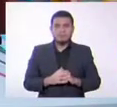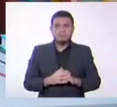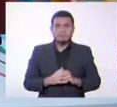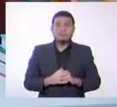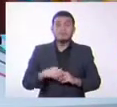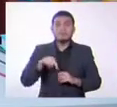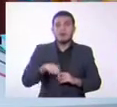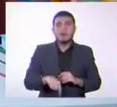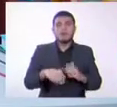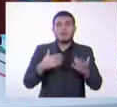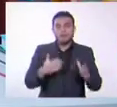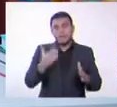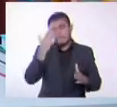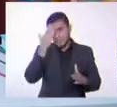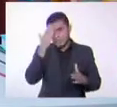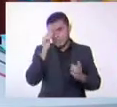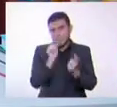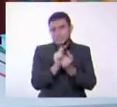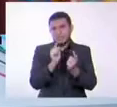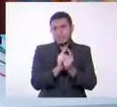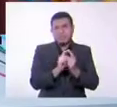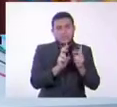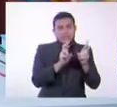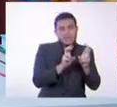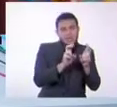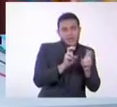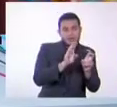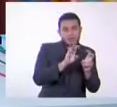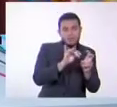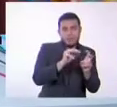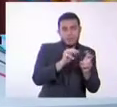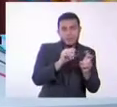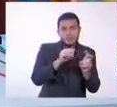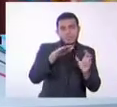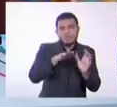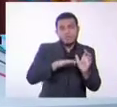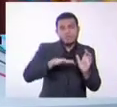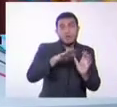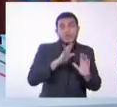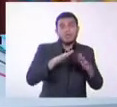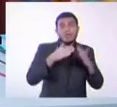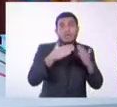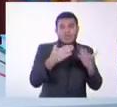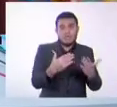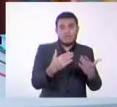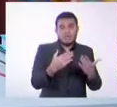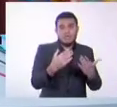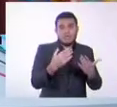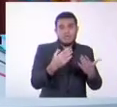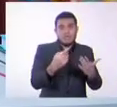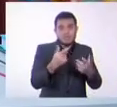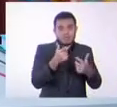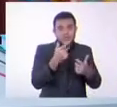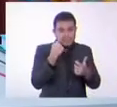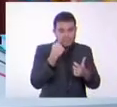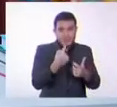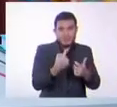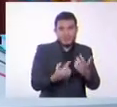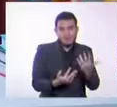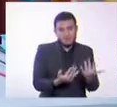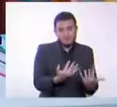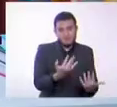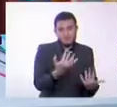Ahora que ya conocemos qué son los biomas, que son regiones que se caracterizan por tener fauna y